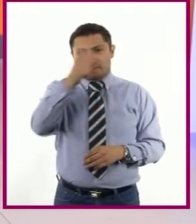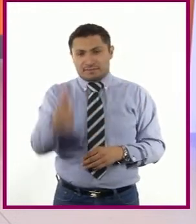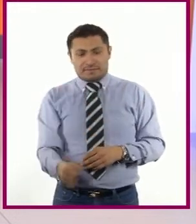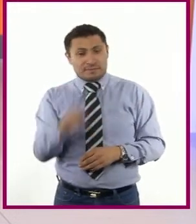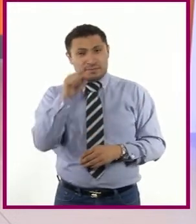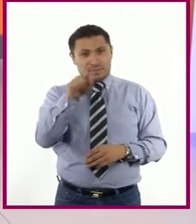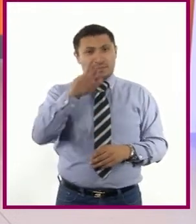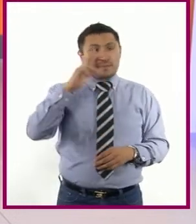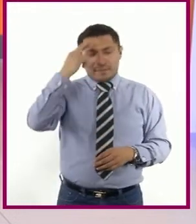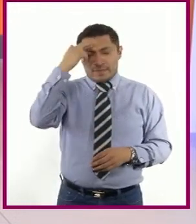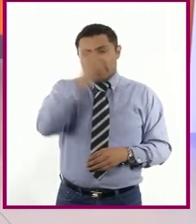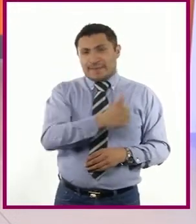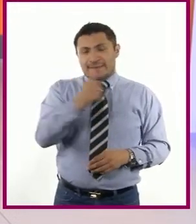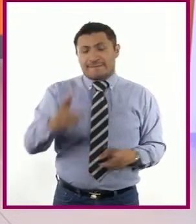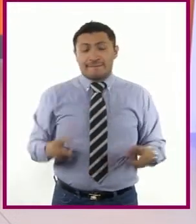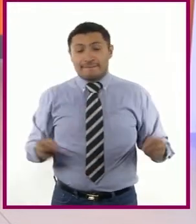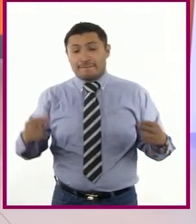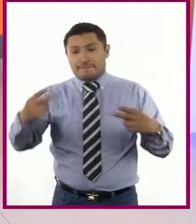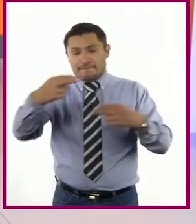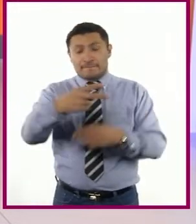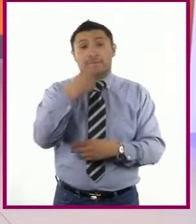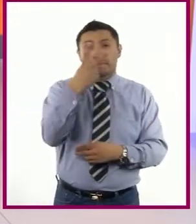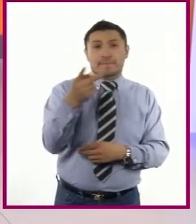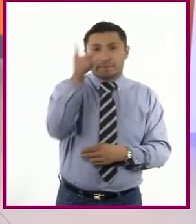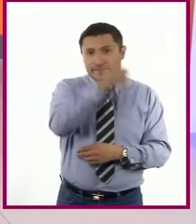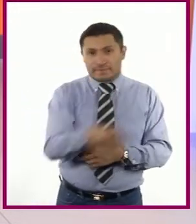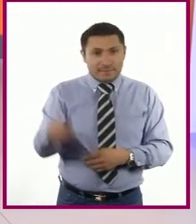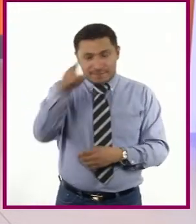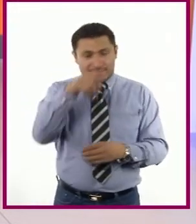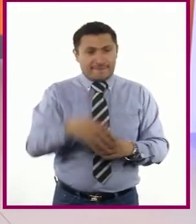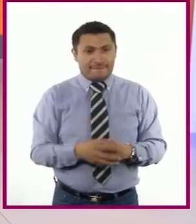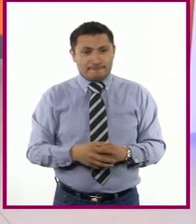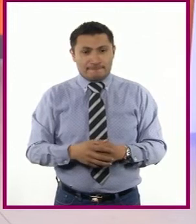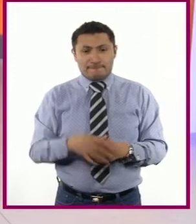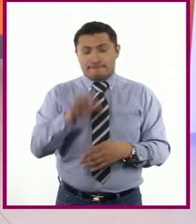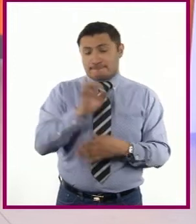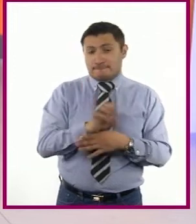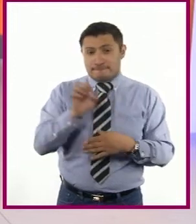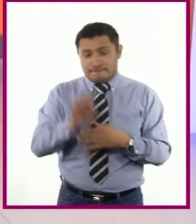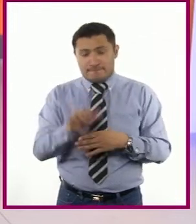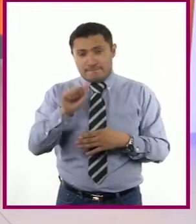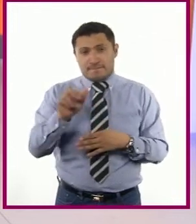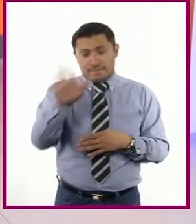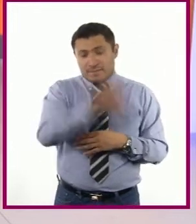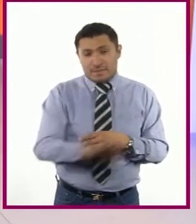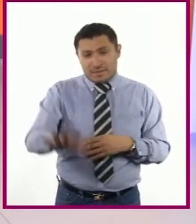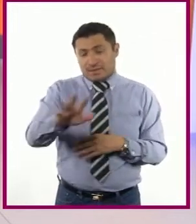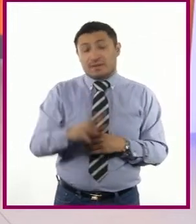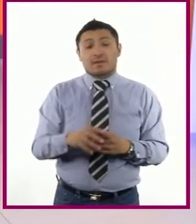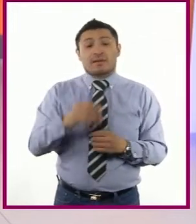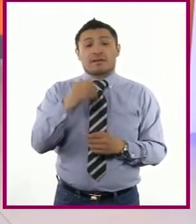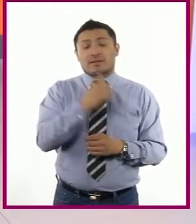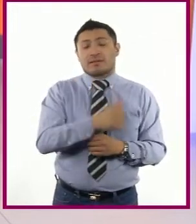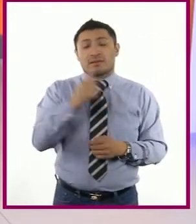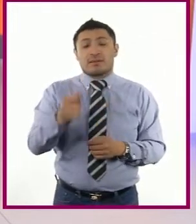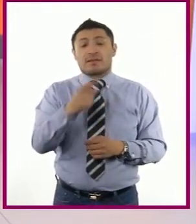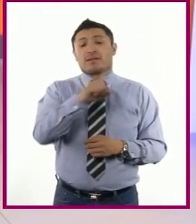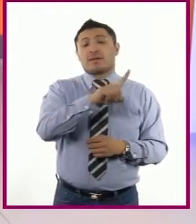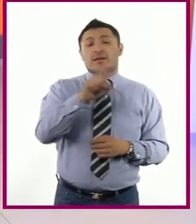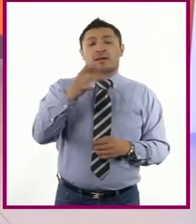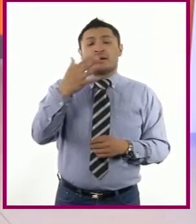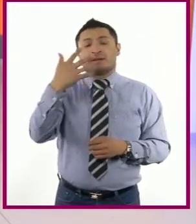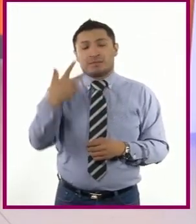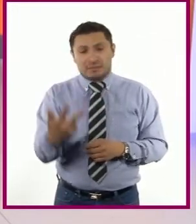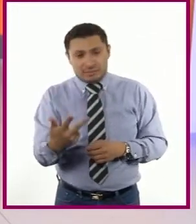presente que cada corte equivale a 2 círculos como el anterior, por lo que el área de cada corte es de